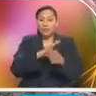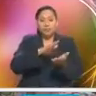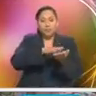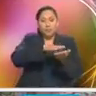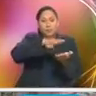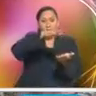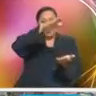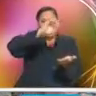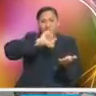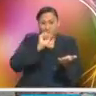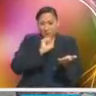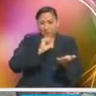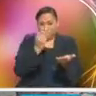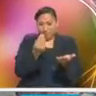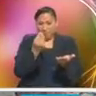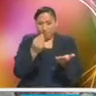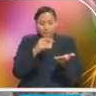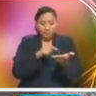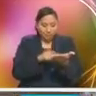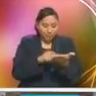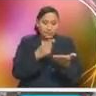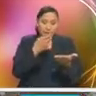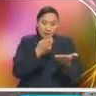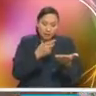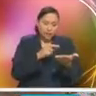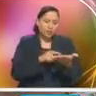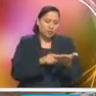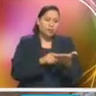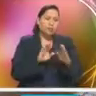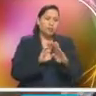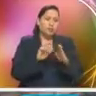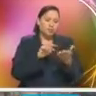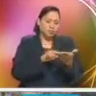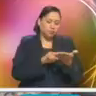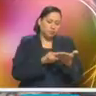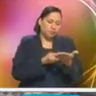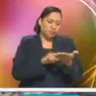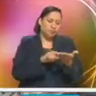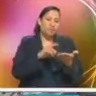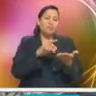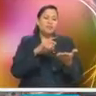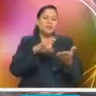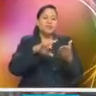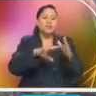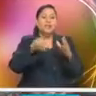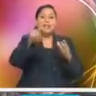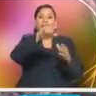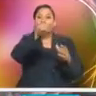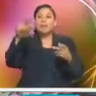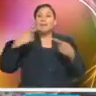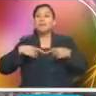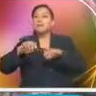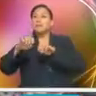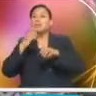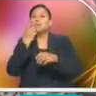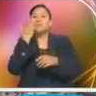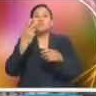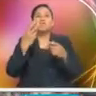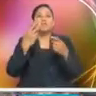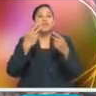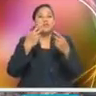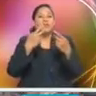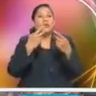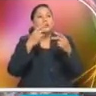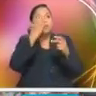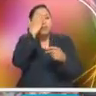para extraer, les decía, piezas críticas de esta. ¿Para qué se hace esto? Bueno, esto se hace,